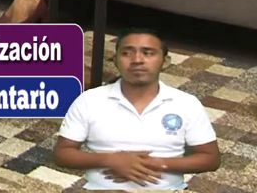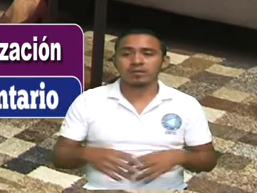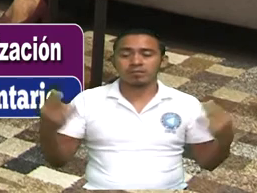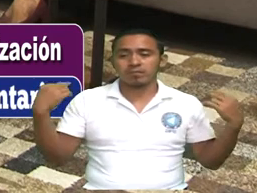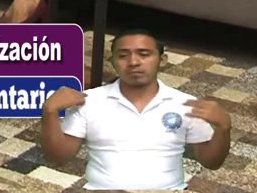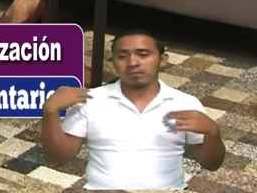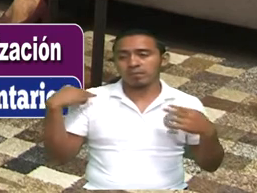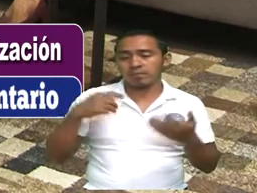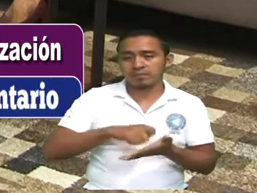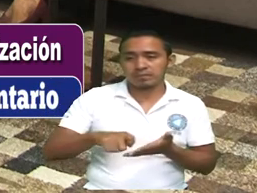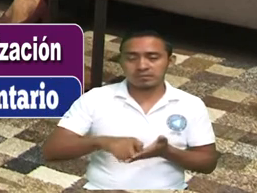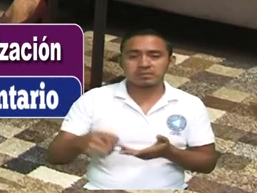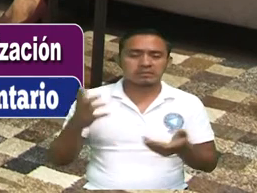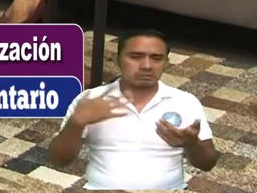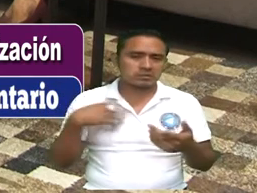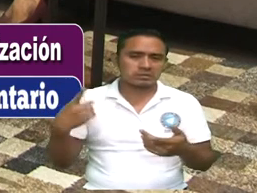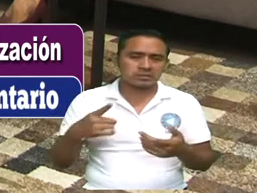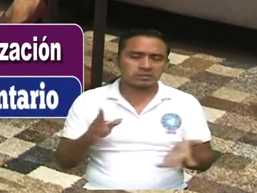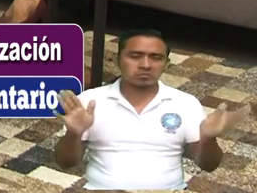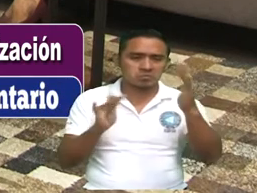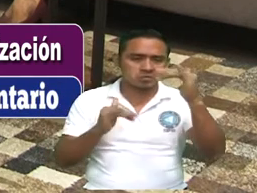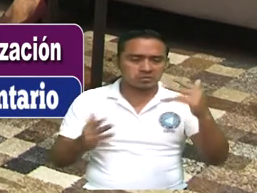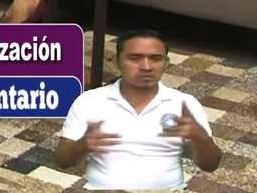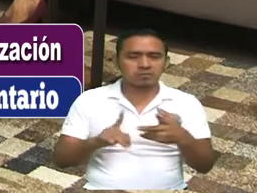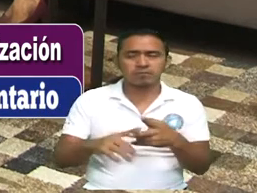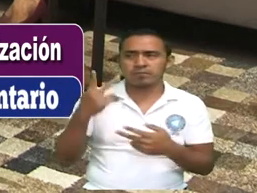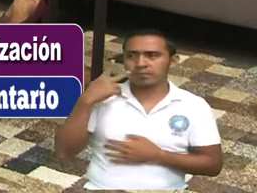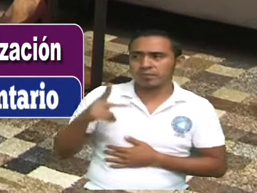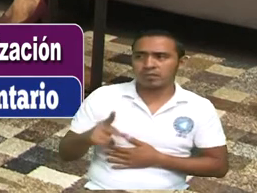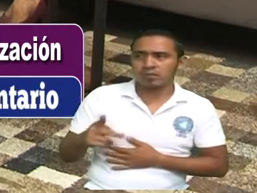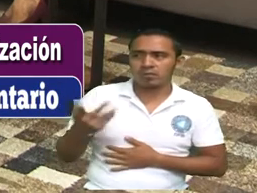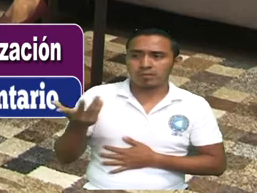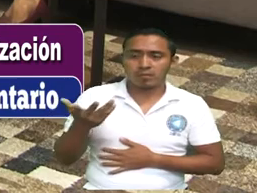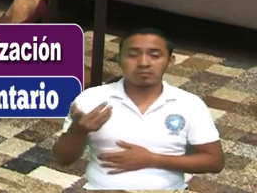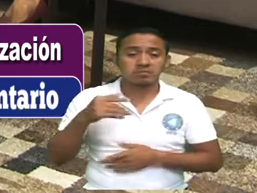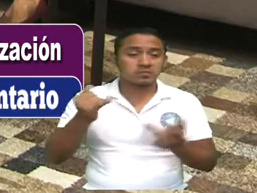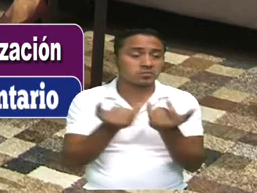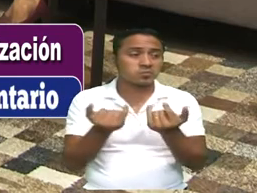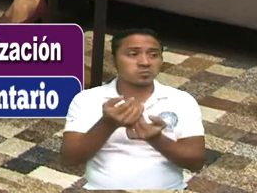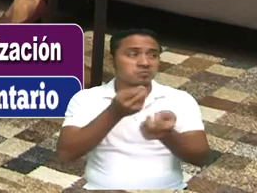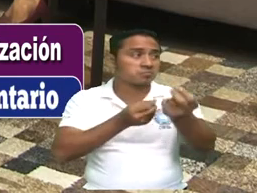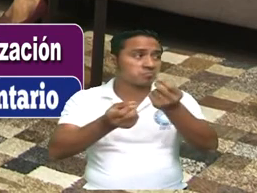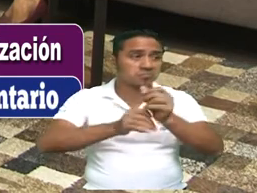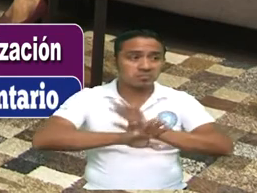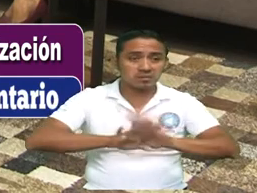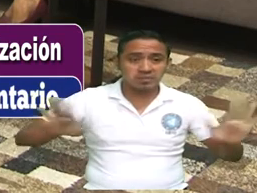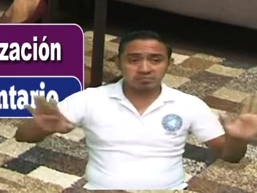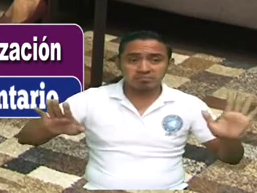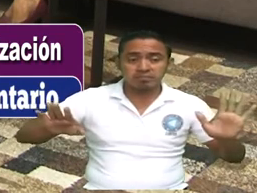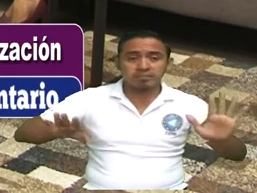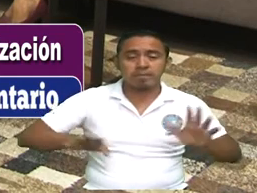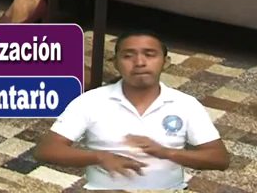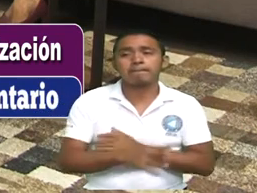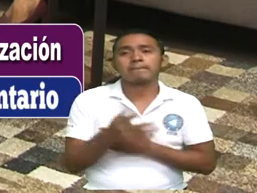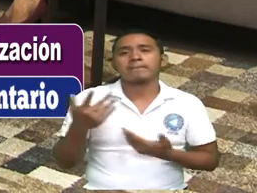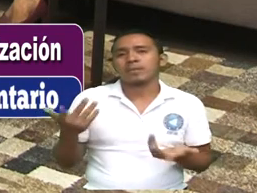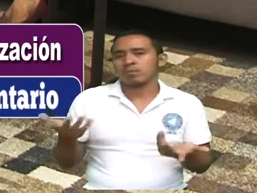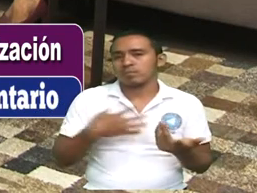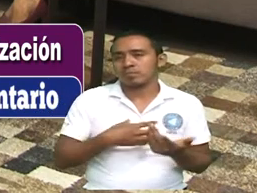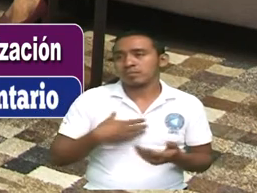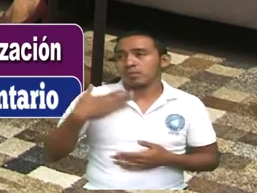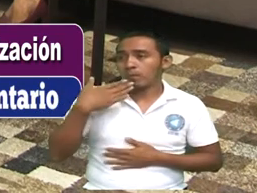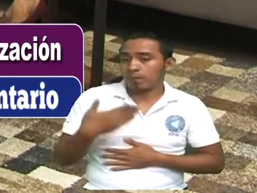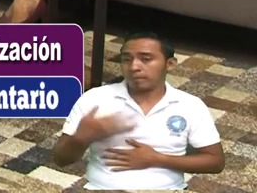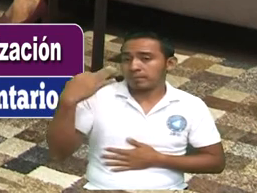tenía derecho a su título, a otras cosas, entonces la autonomía lo veía desde el punto de vista comercial y no desde el punto de vista de la calidad de